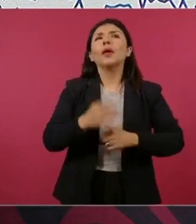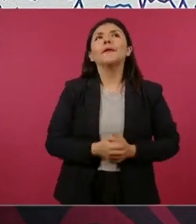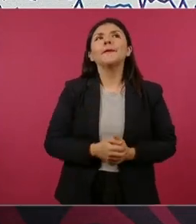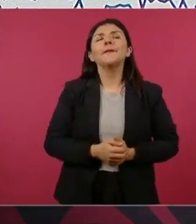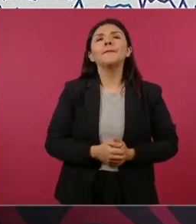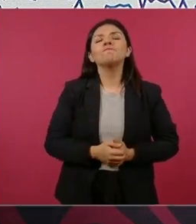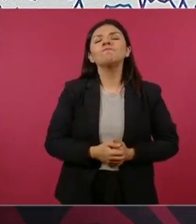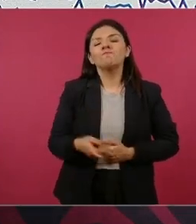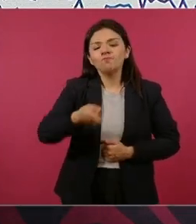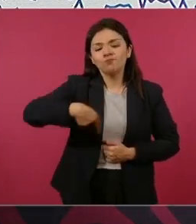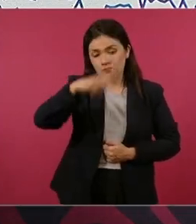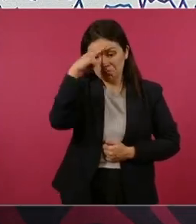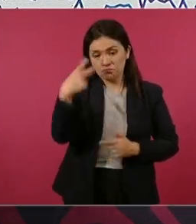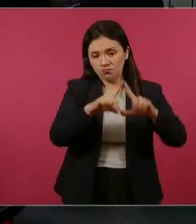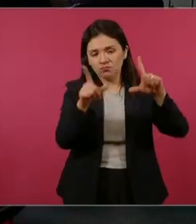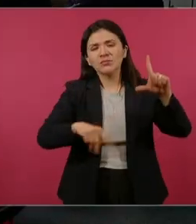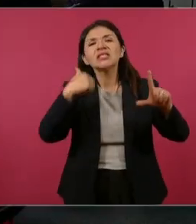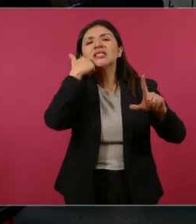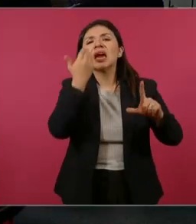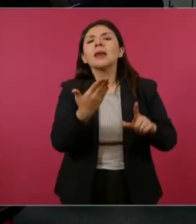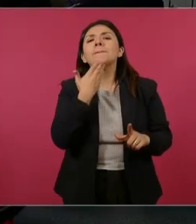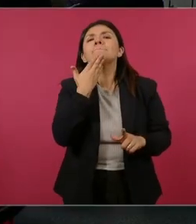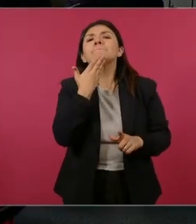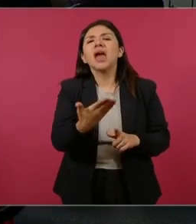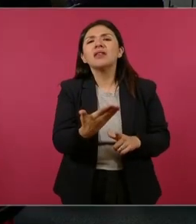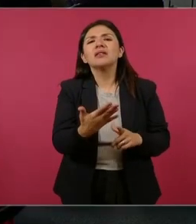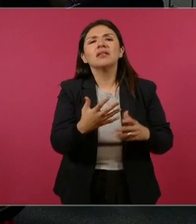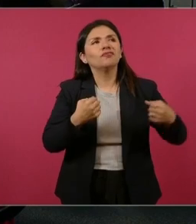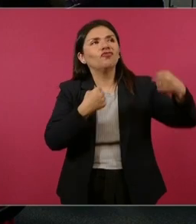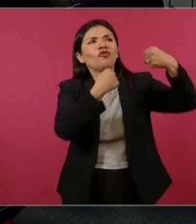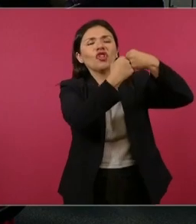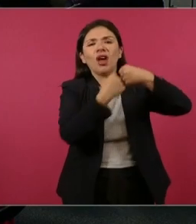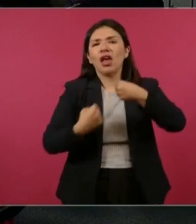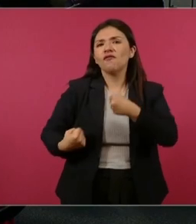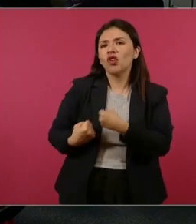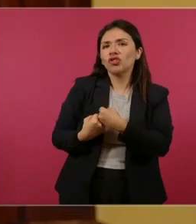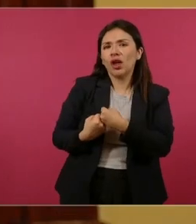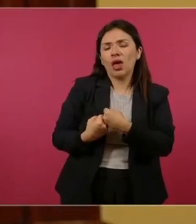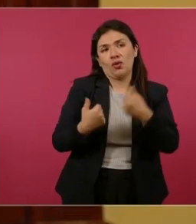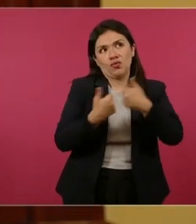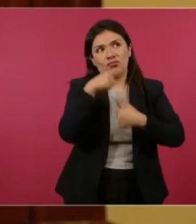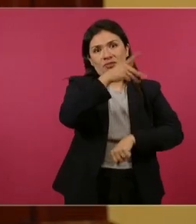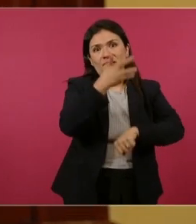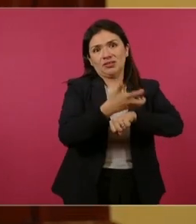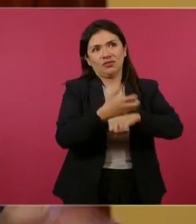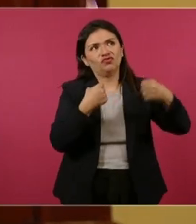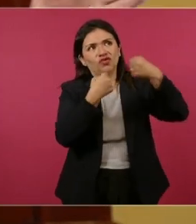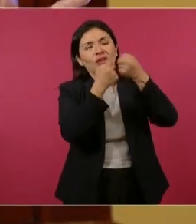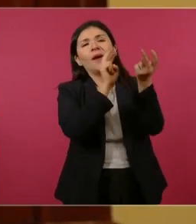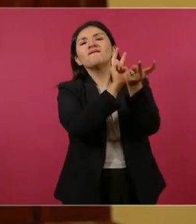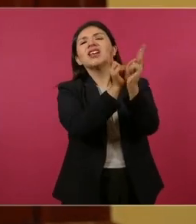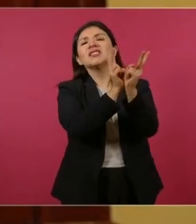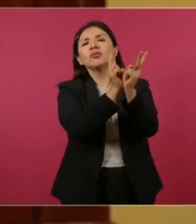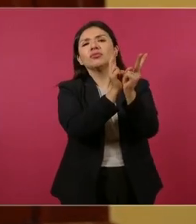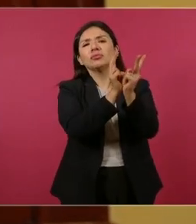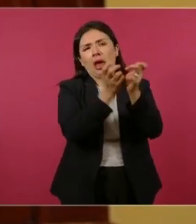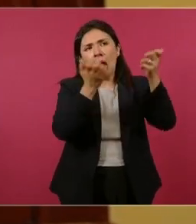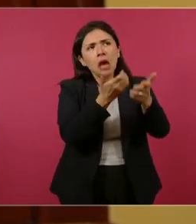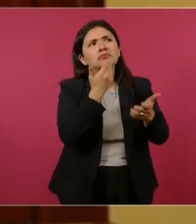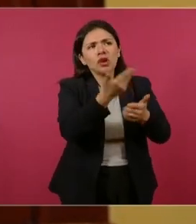queremos tener una relación de buena vecindad con Estados Unidos y lo hemos logrado.